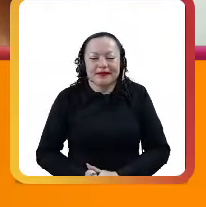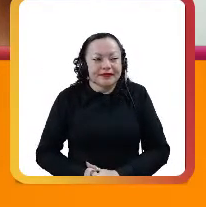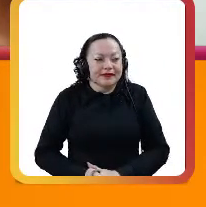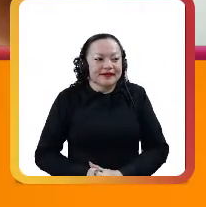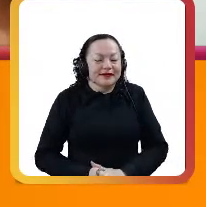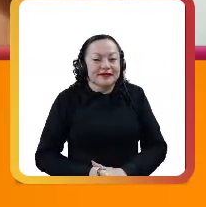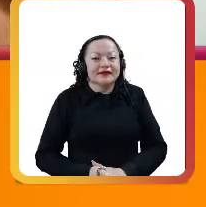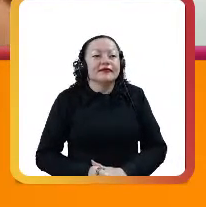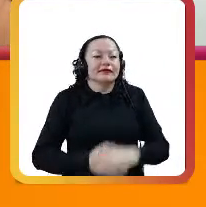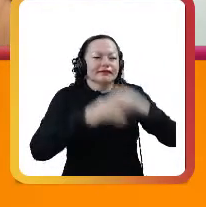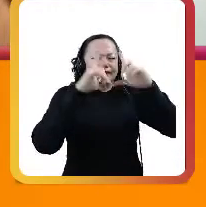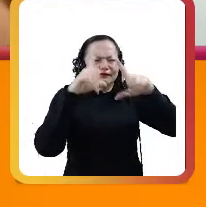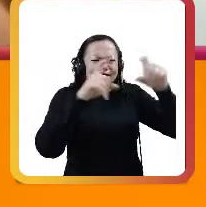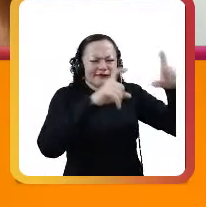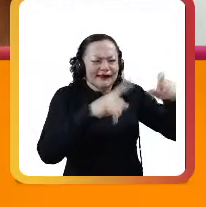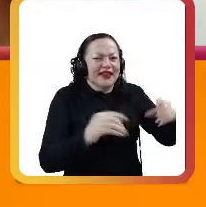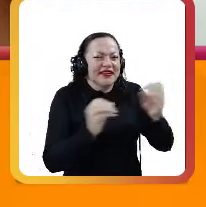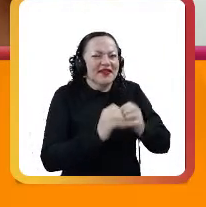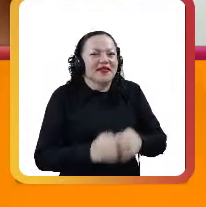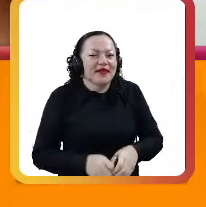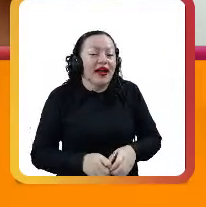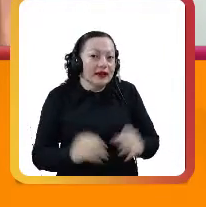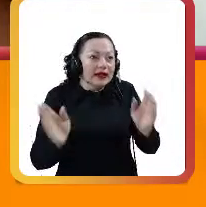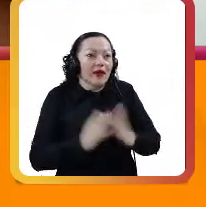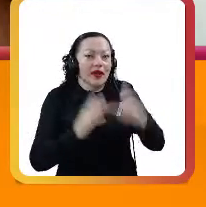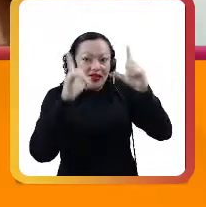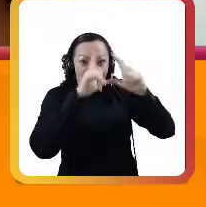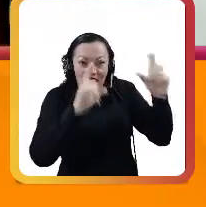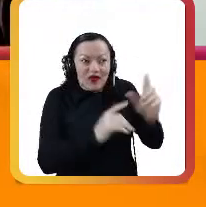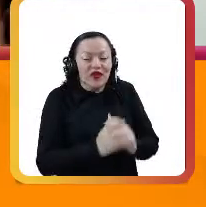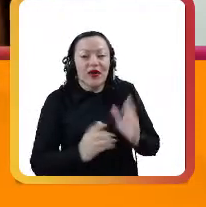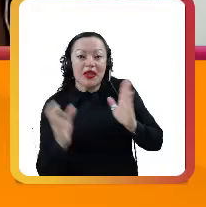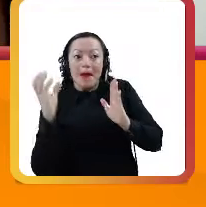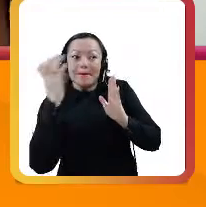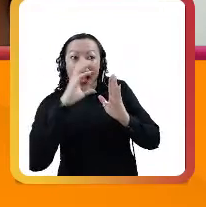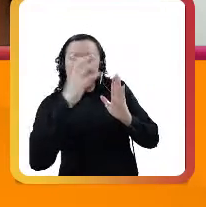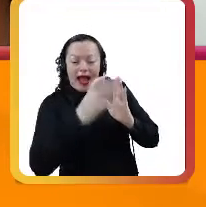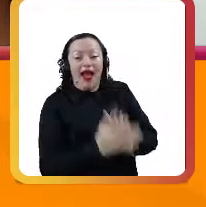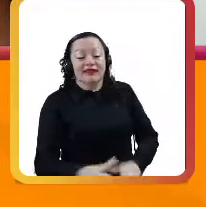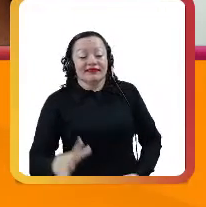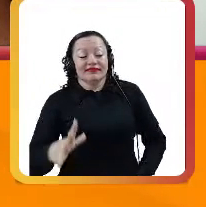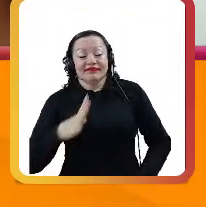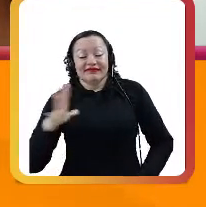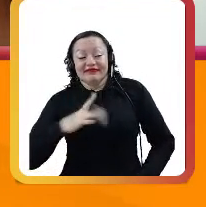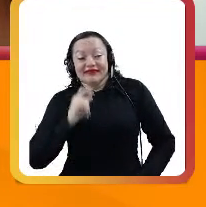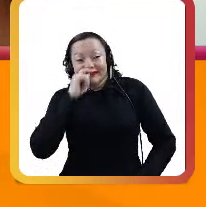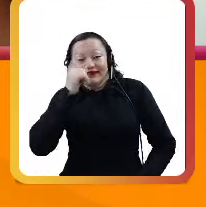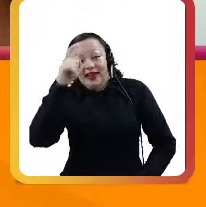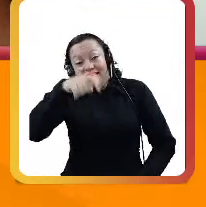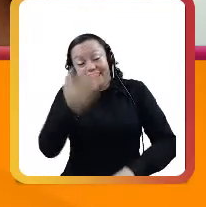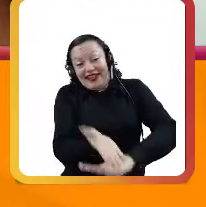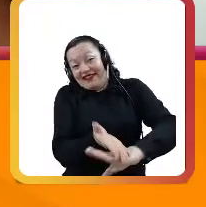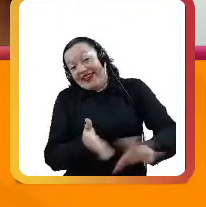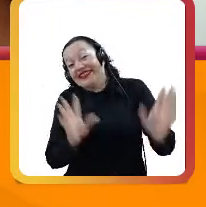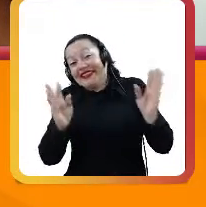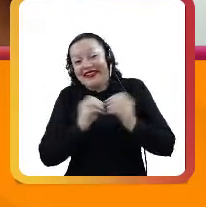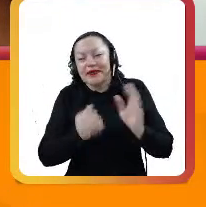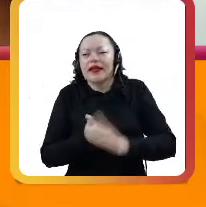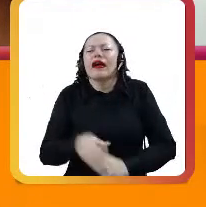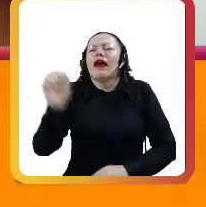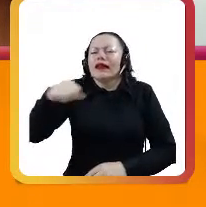Las fotos que para subirlas, entonces las citas titinas. Sí, estaban hermosas ellas